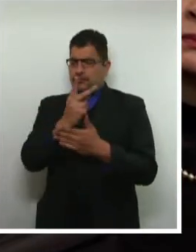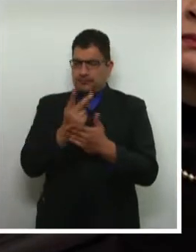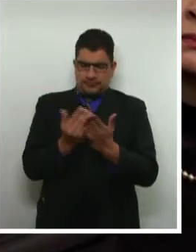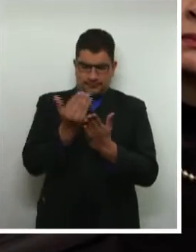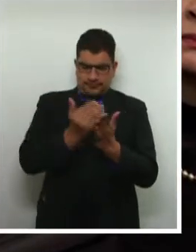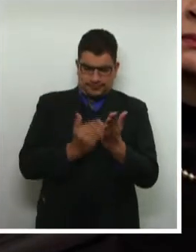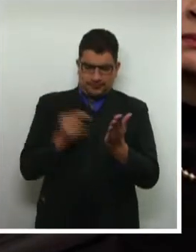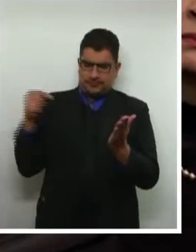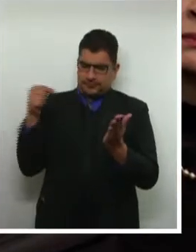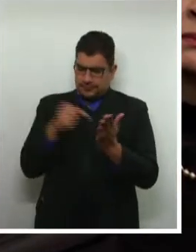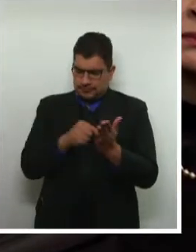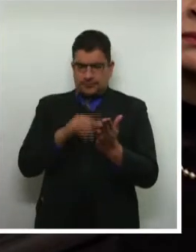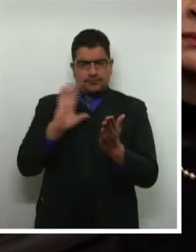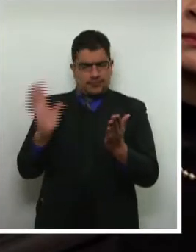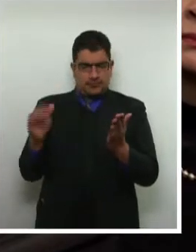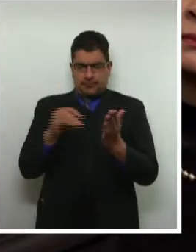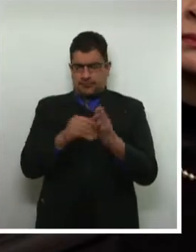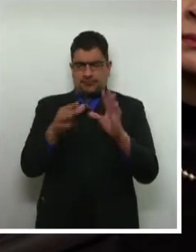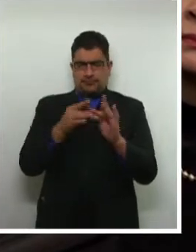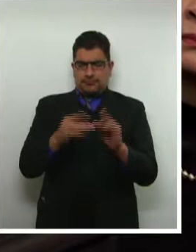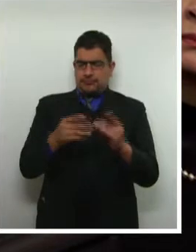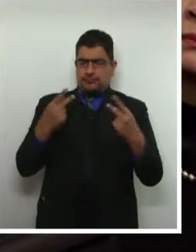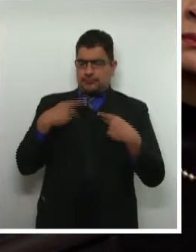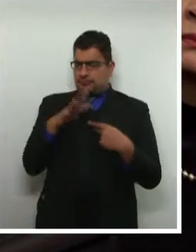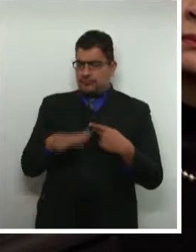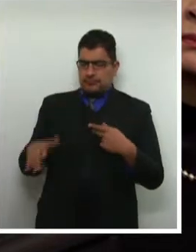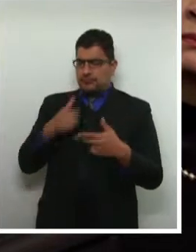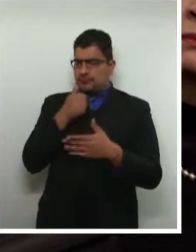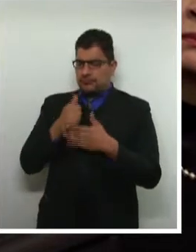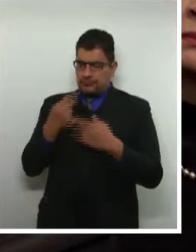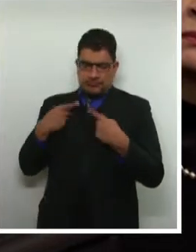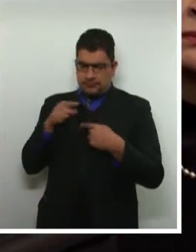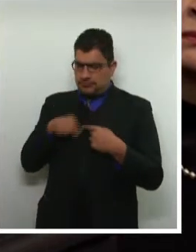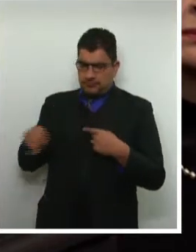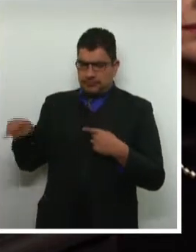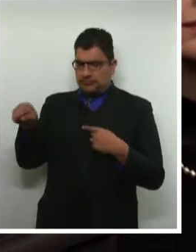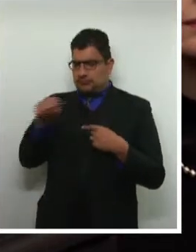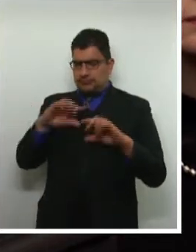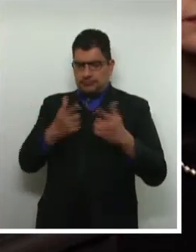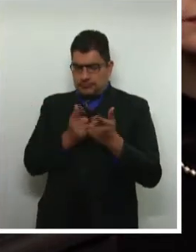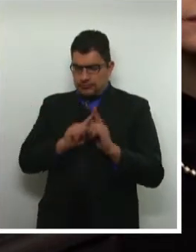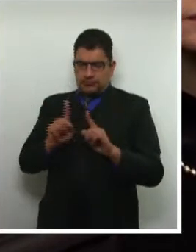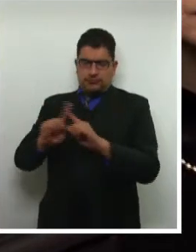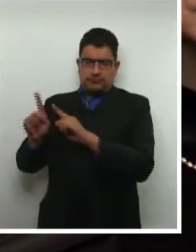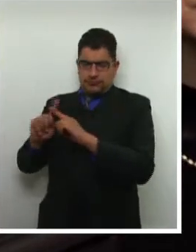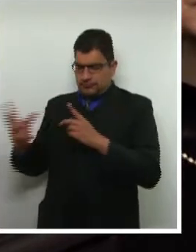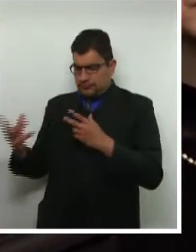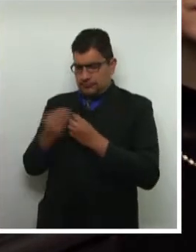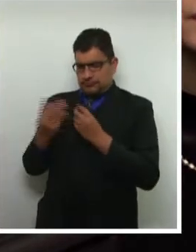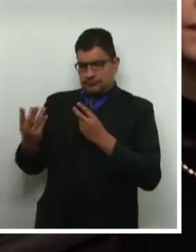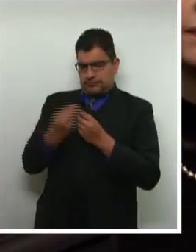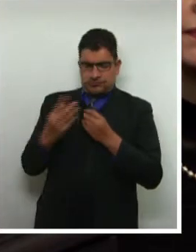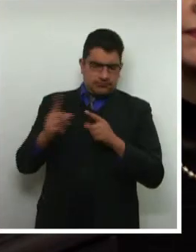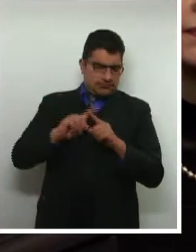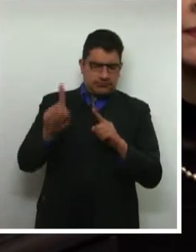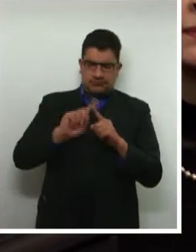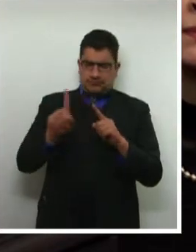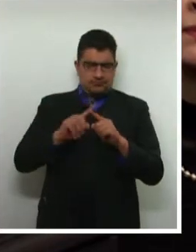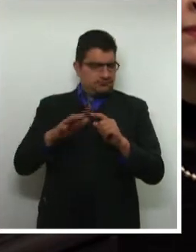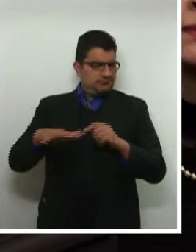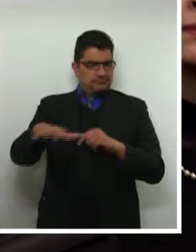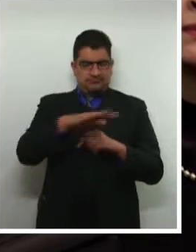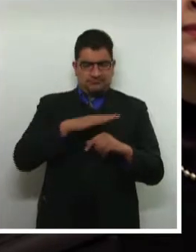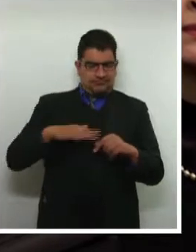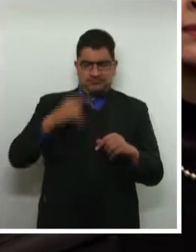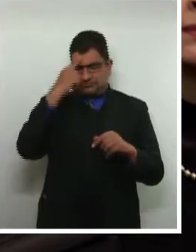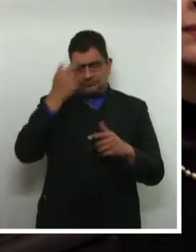se garantiza la participación de los diferentes sectores y de los ciudadanos en todos los ámbitos, en el